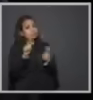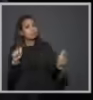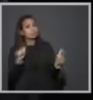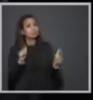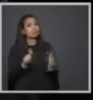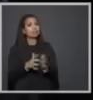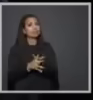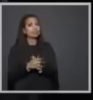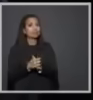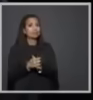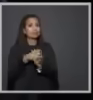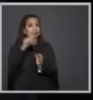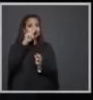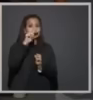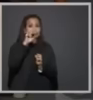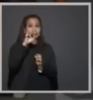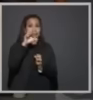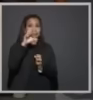Telecán.